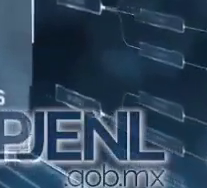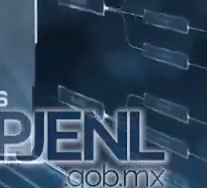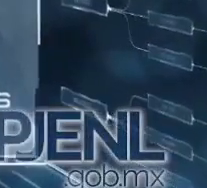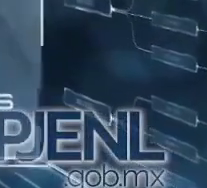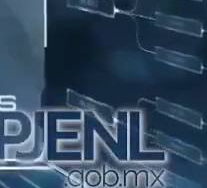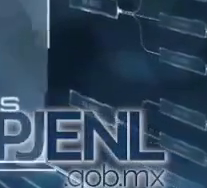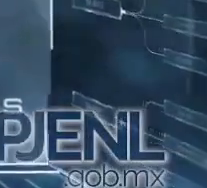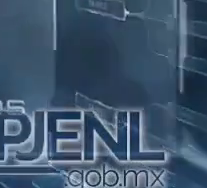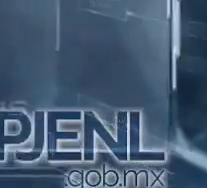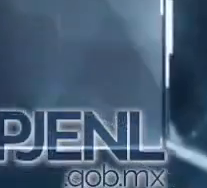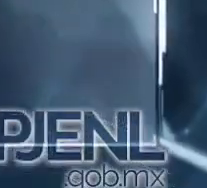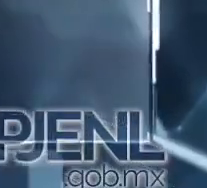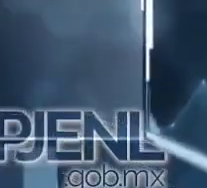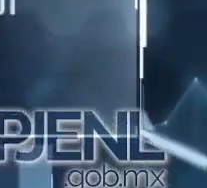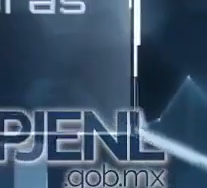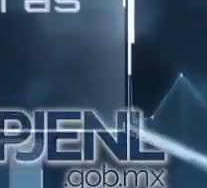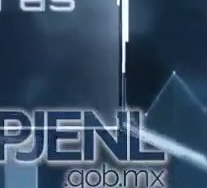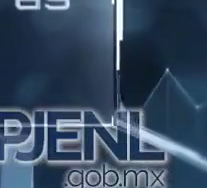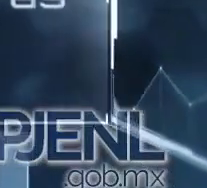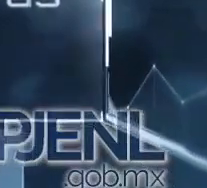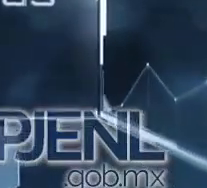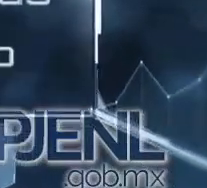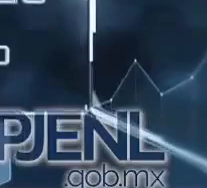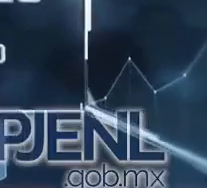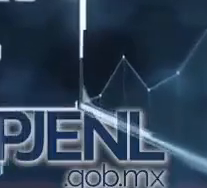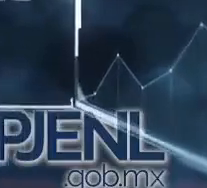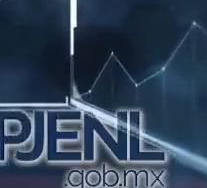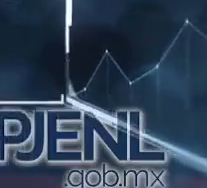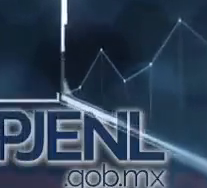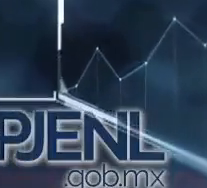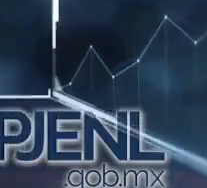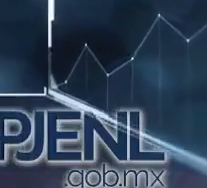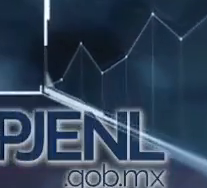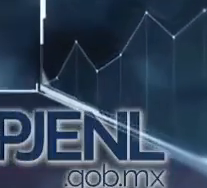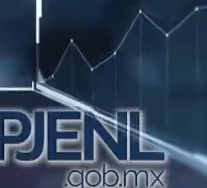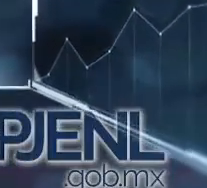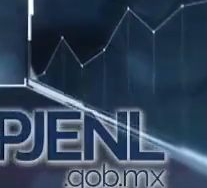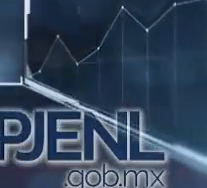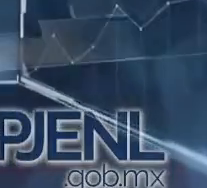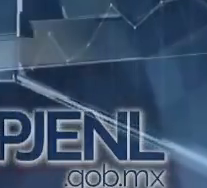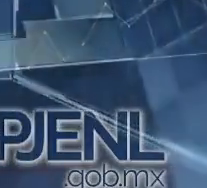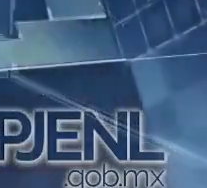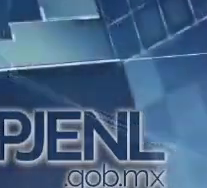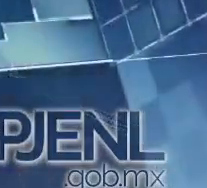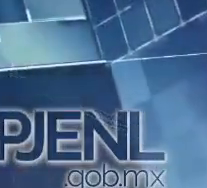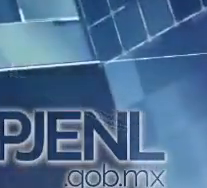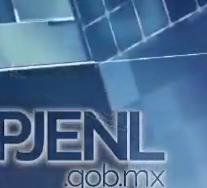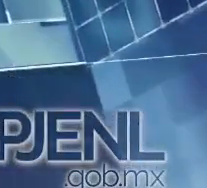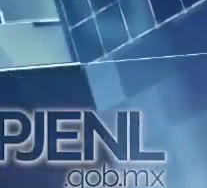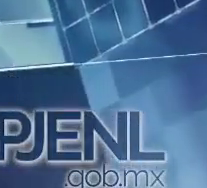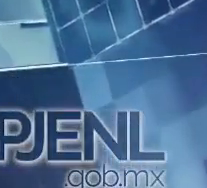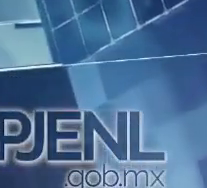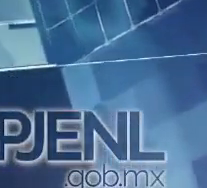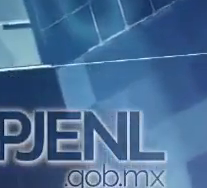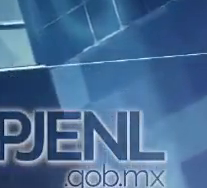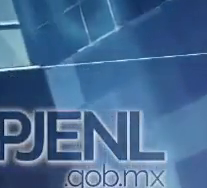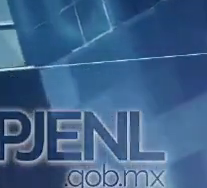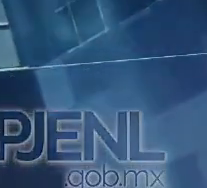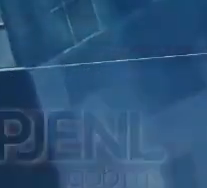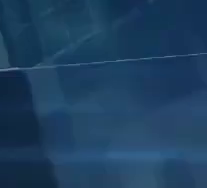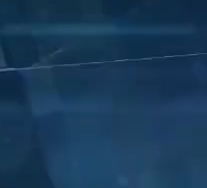notificaciones. Disponible a las 24 horas, los 365 días del año. No salgas si no es